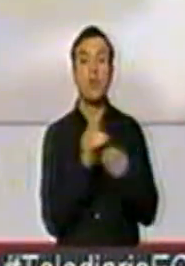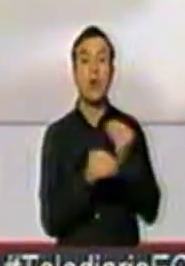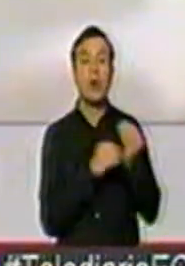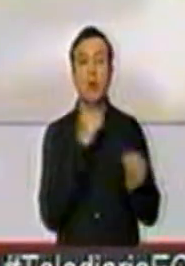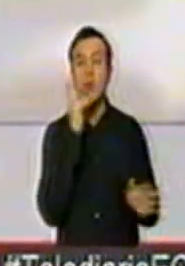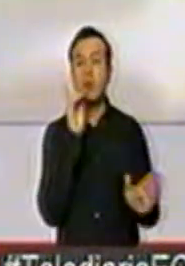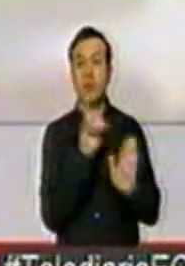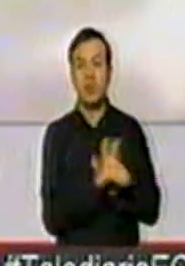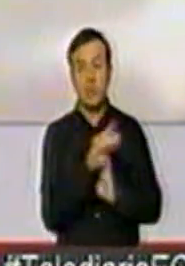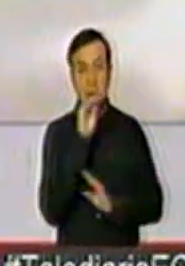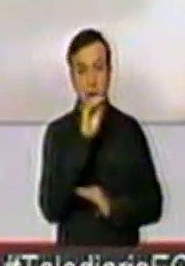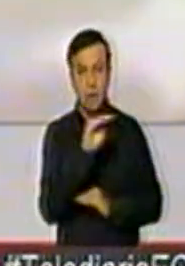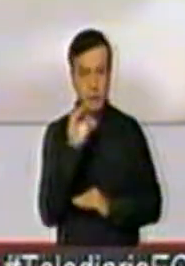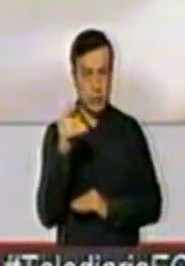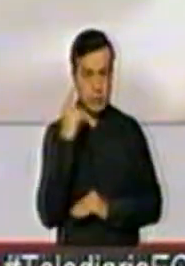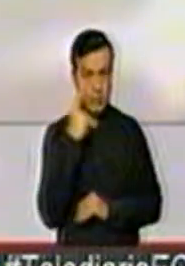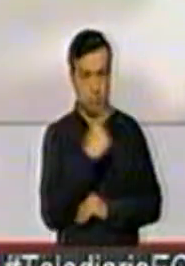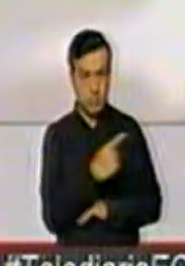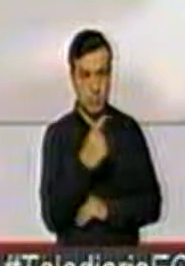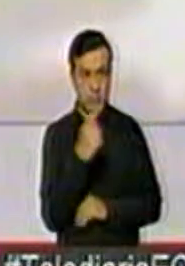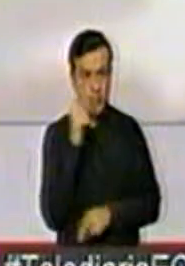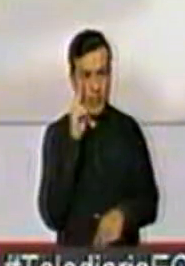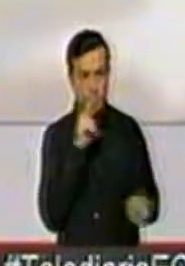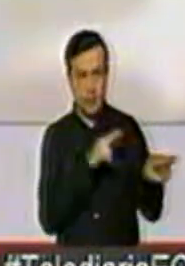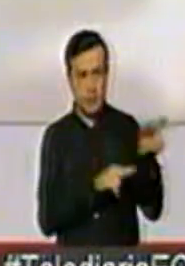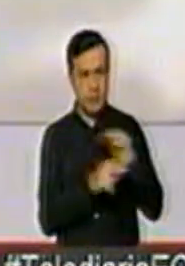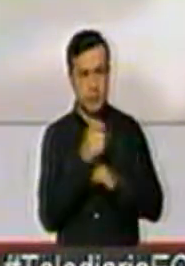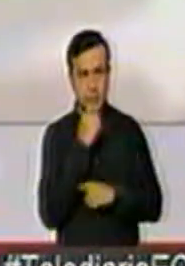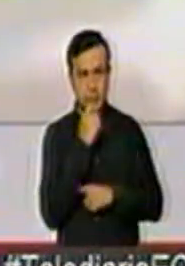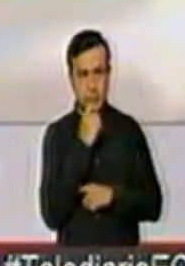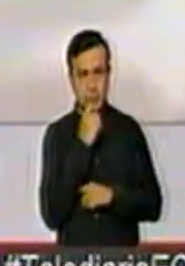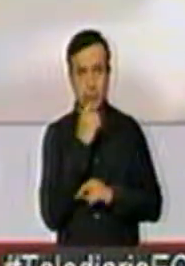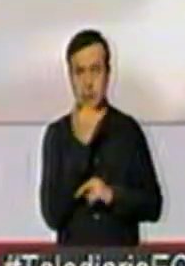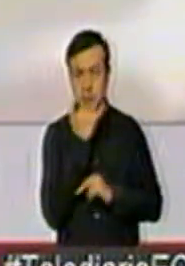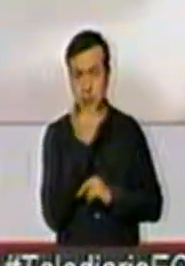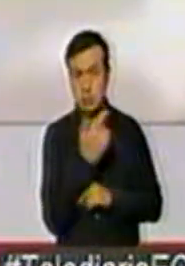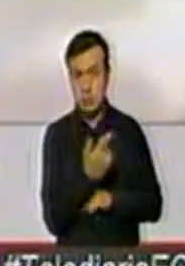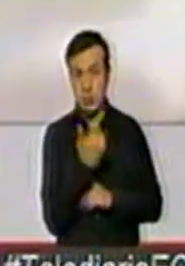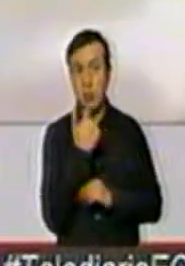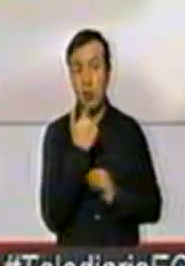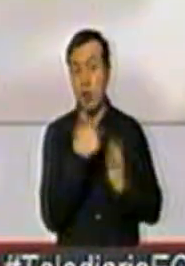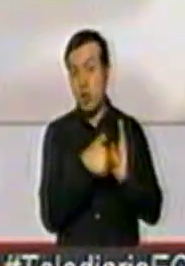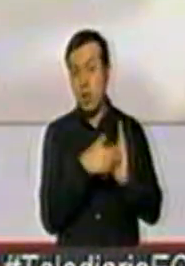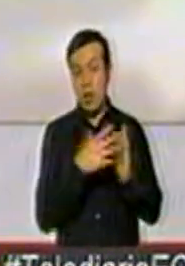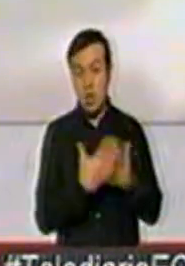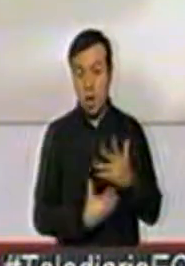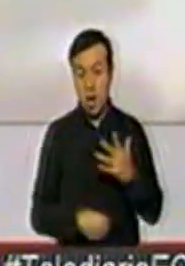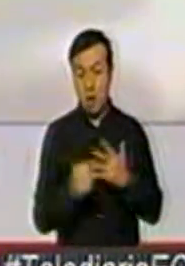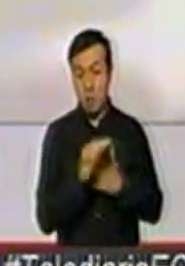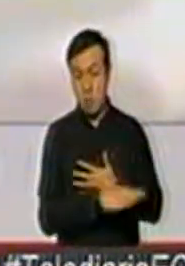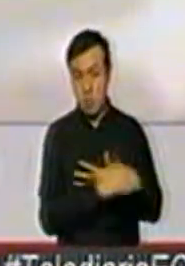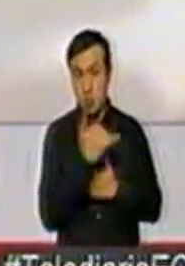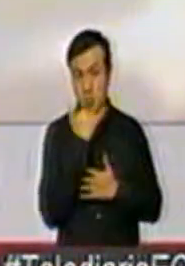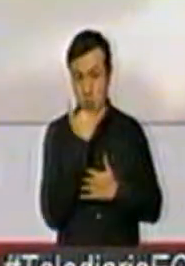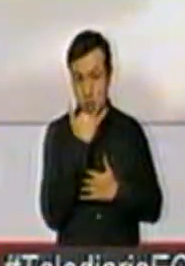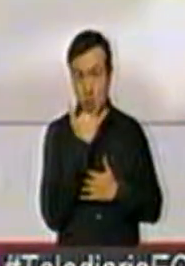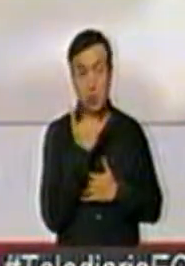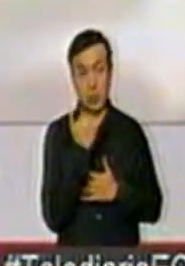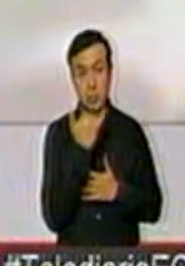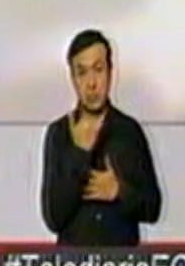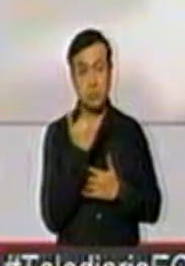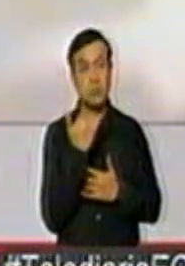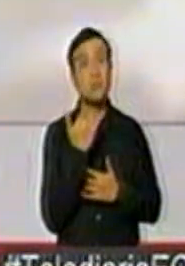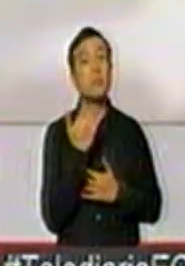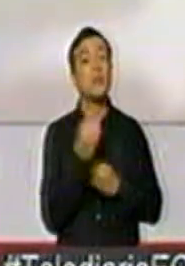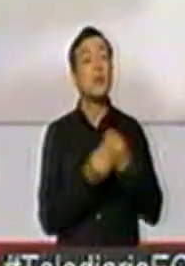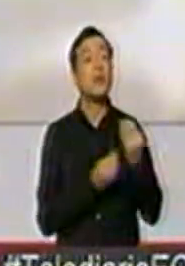denunciar cuando se percaten de la posible comisión de un delito. En este caso, siendo el aborto punible en casos de violación,